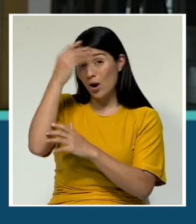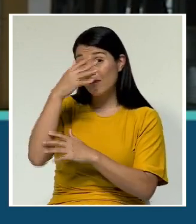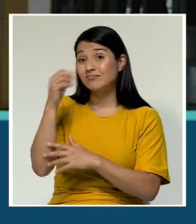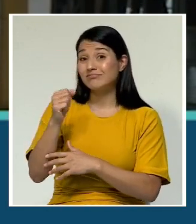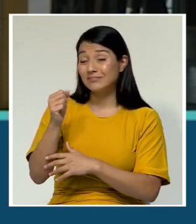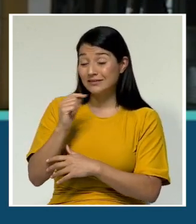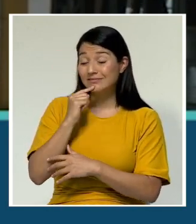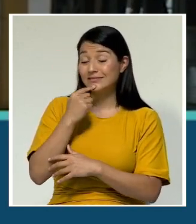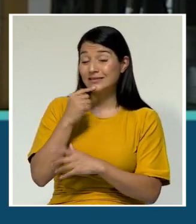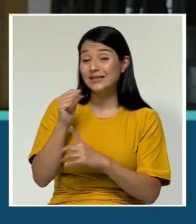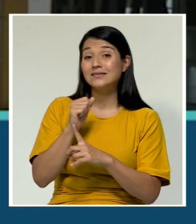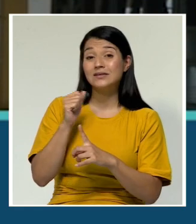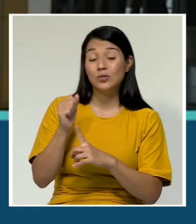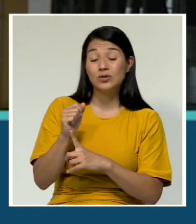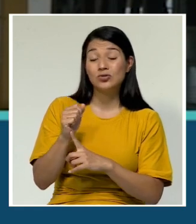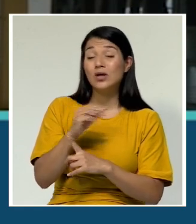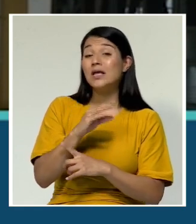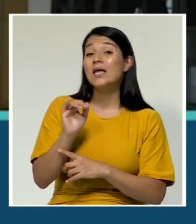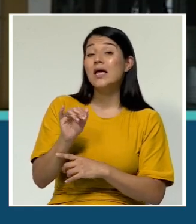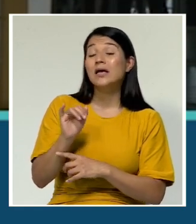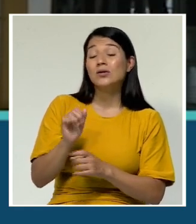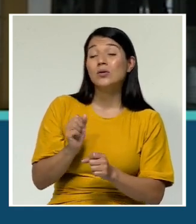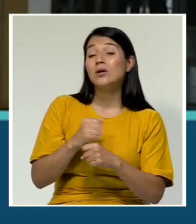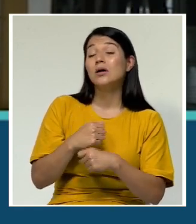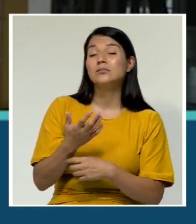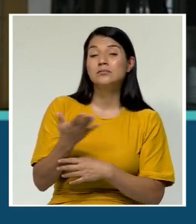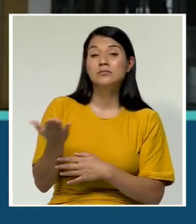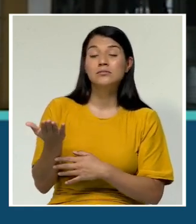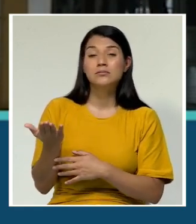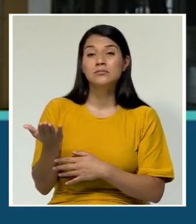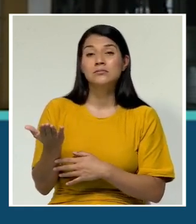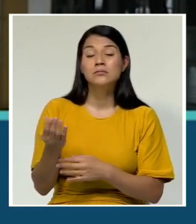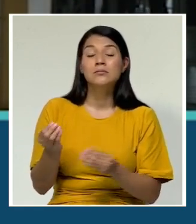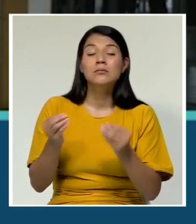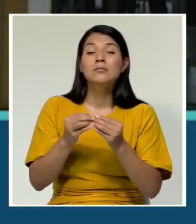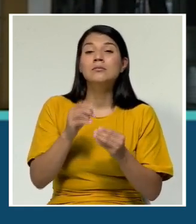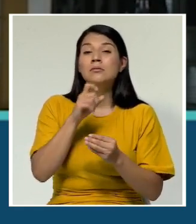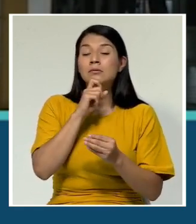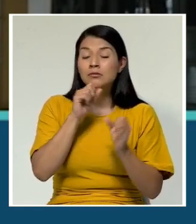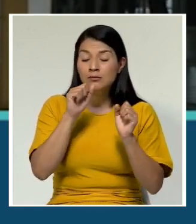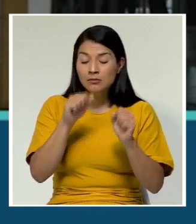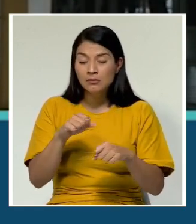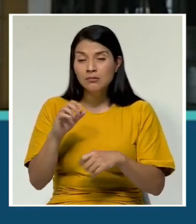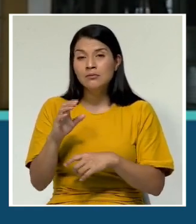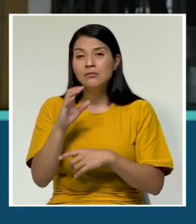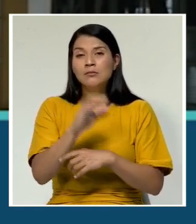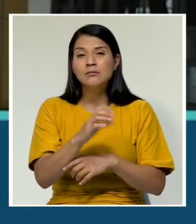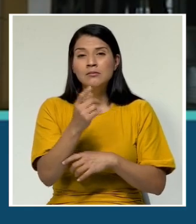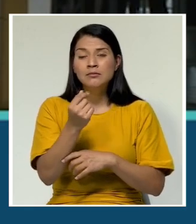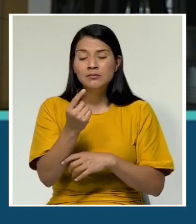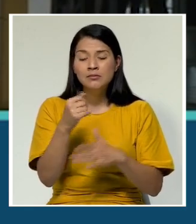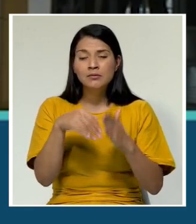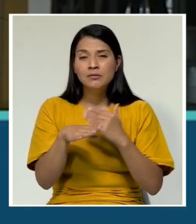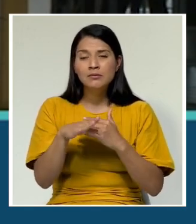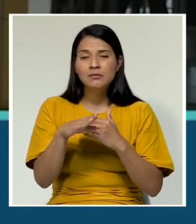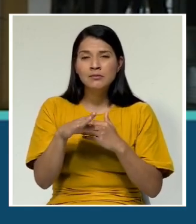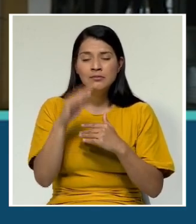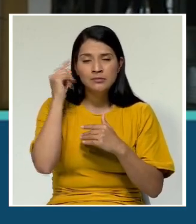de vivienda a clase media. Carazo añadió que en el tema de obra pública hubo avances considerables, pero también quedan